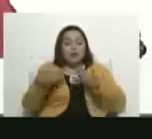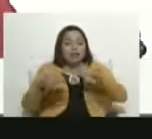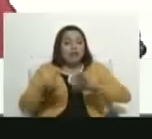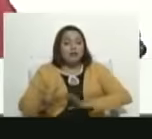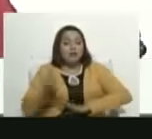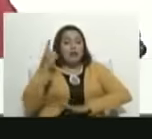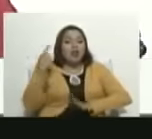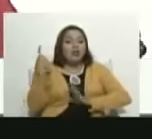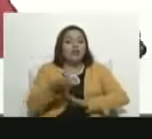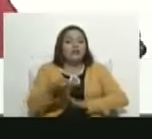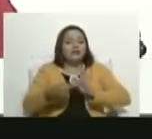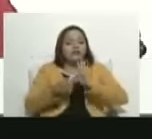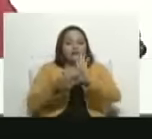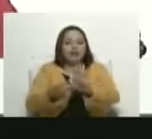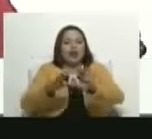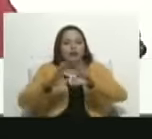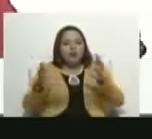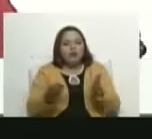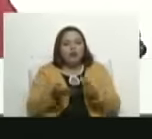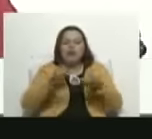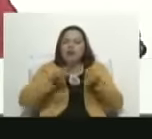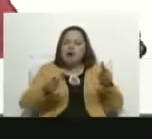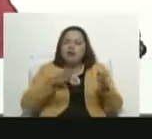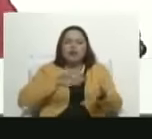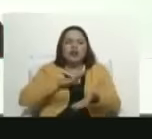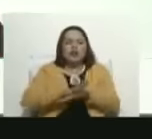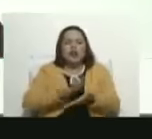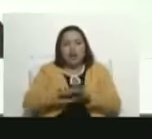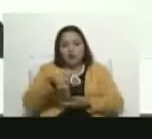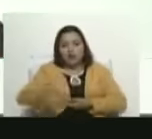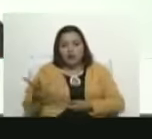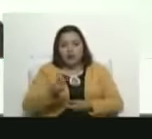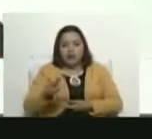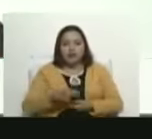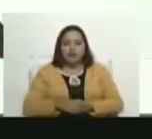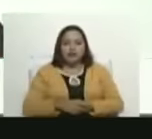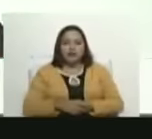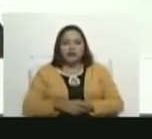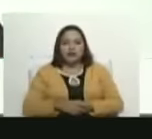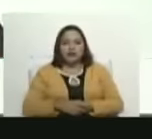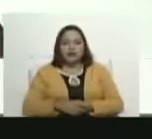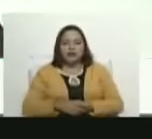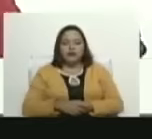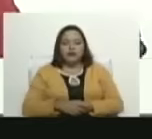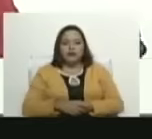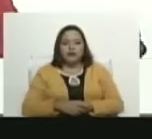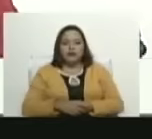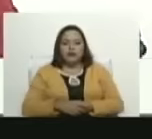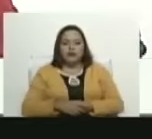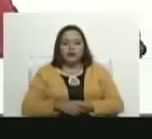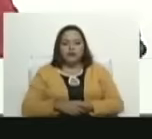que hay que enviarle al mundo, de paz, de tranquilidad. Con respecto al